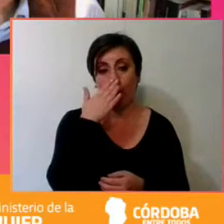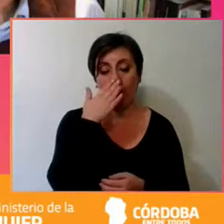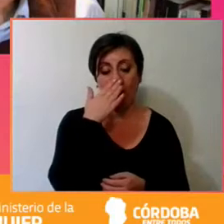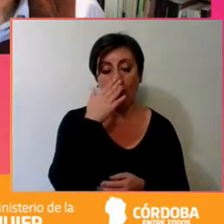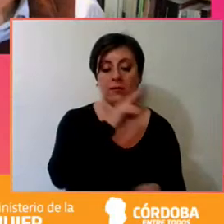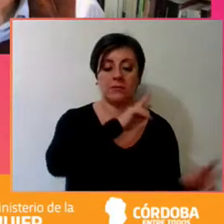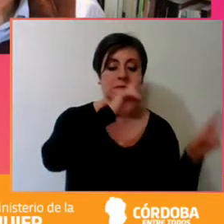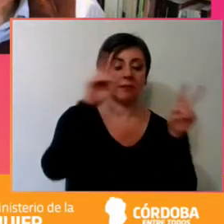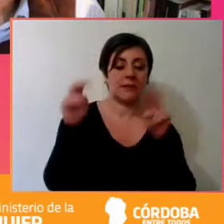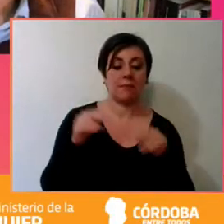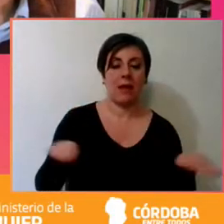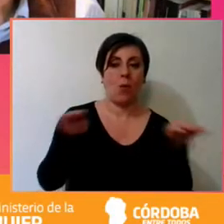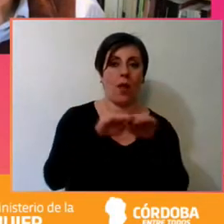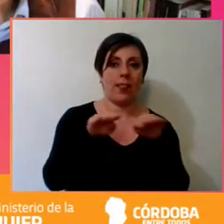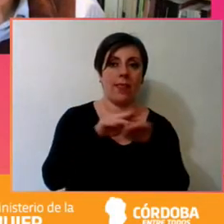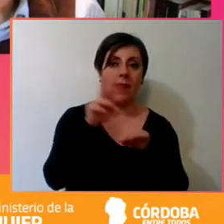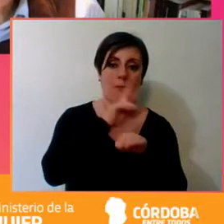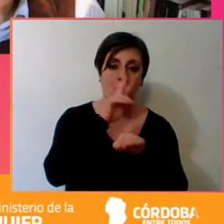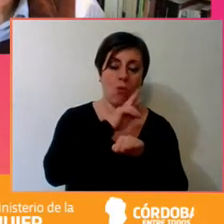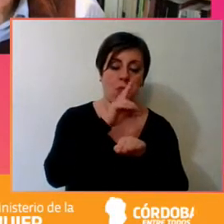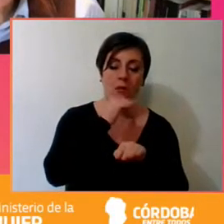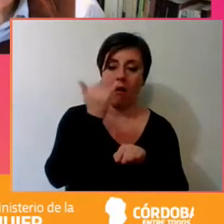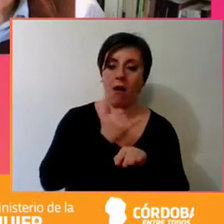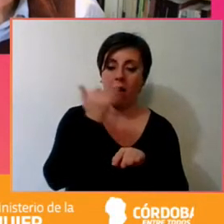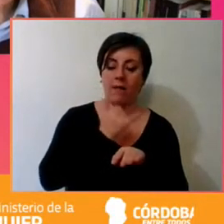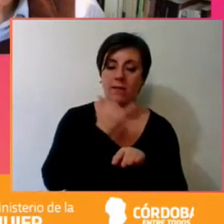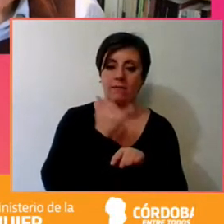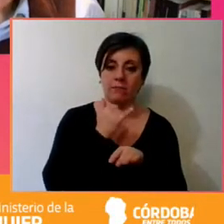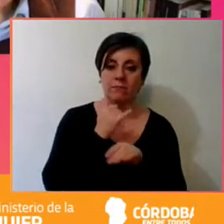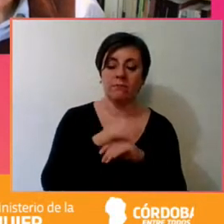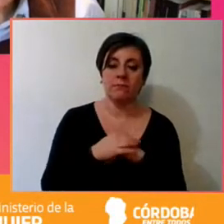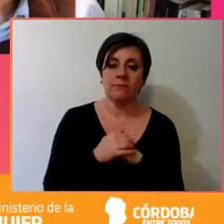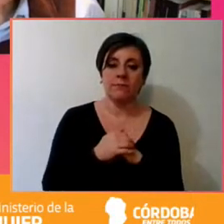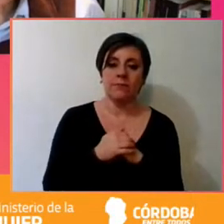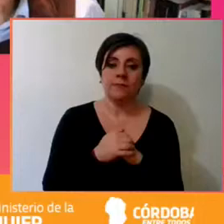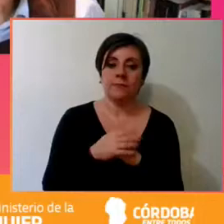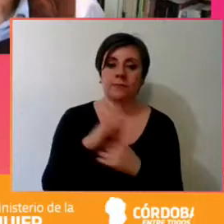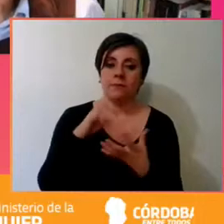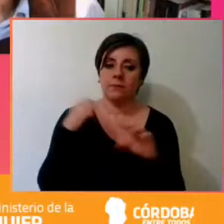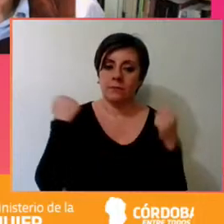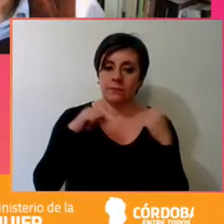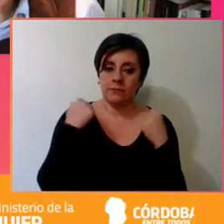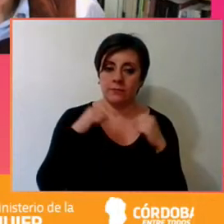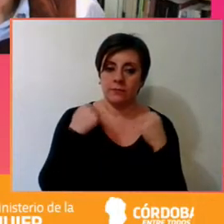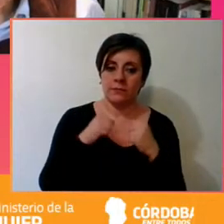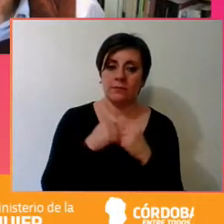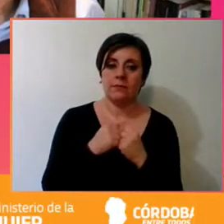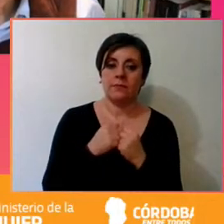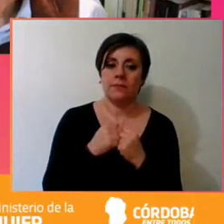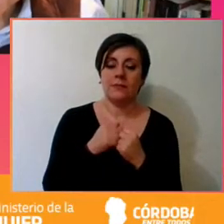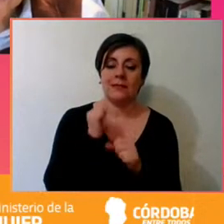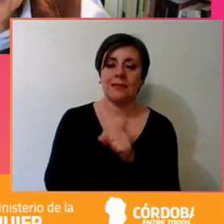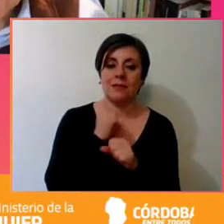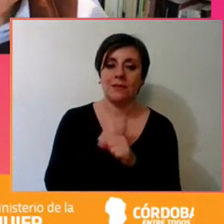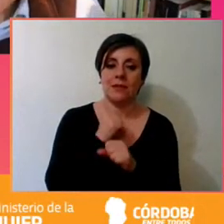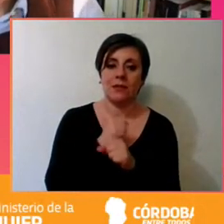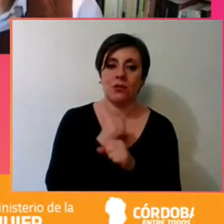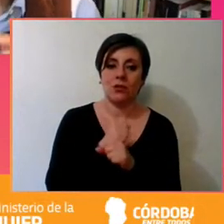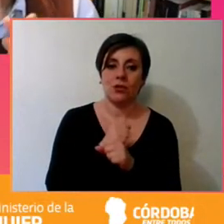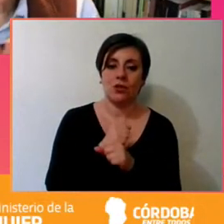tema de la igualdad de las mujeres tiene en este ejercicio y en el trabajo de